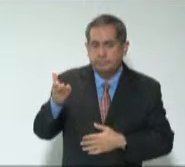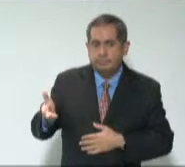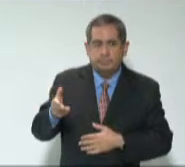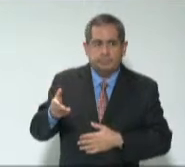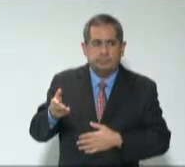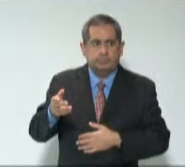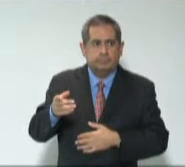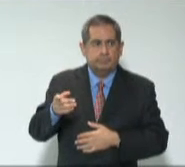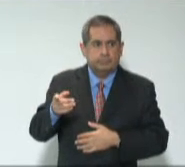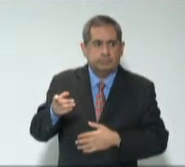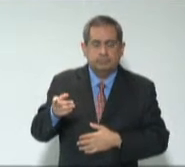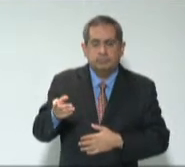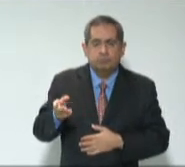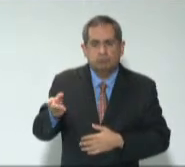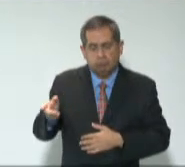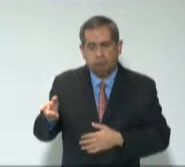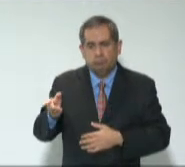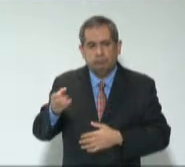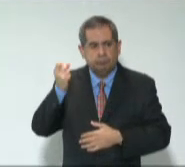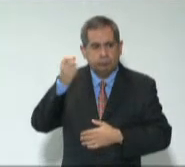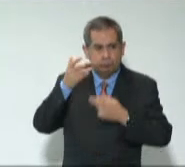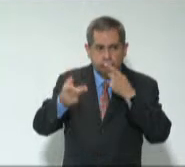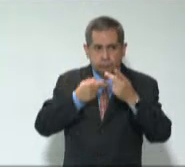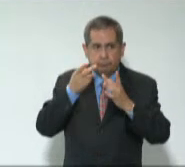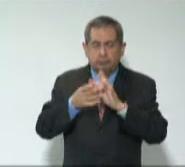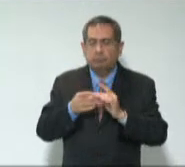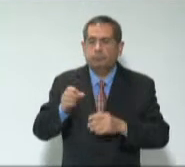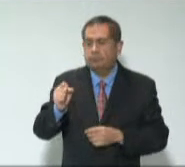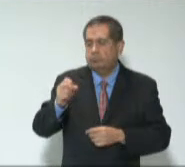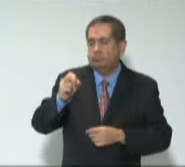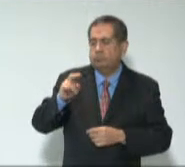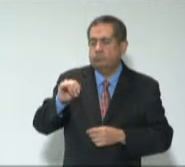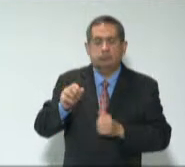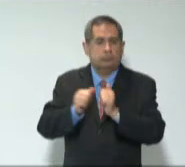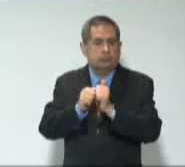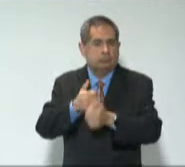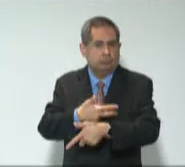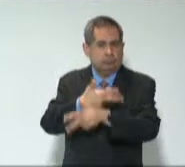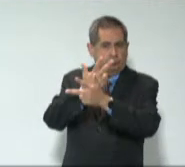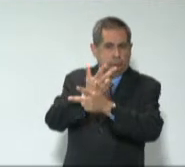a la nuestra ponente Sonia que va a ser de manera